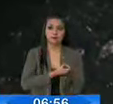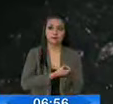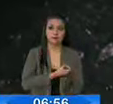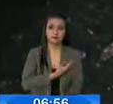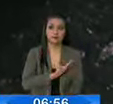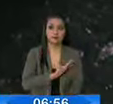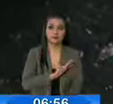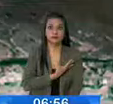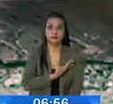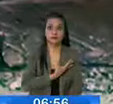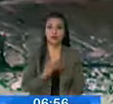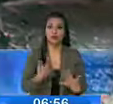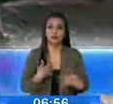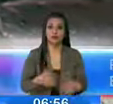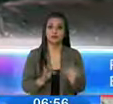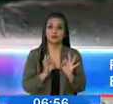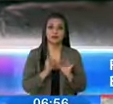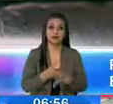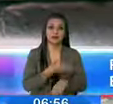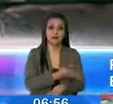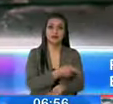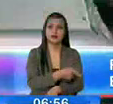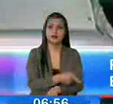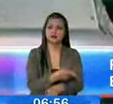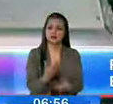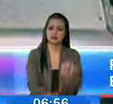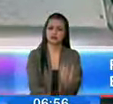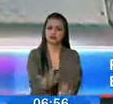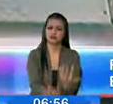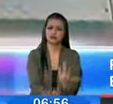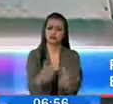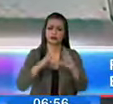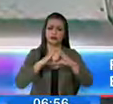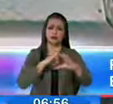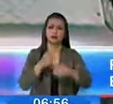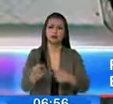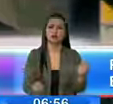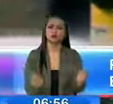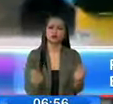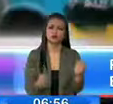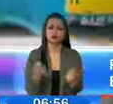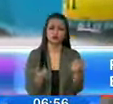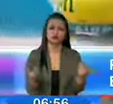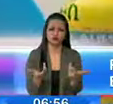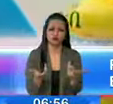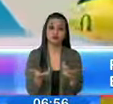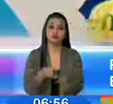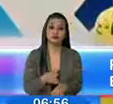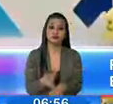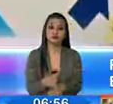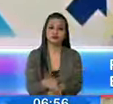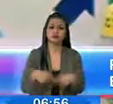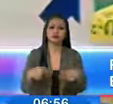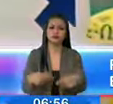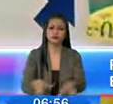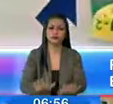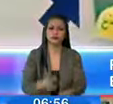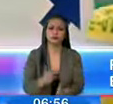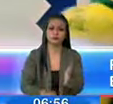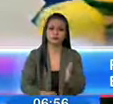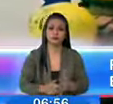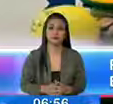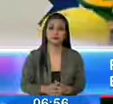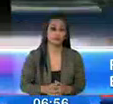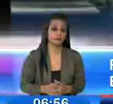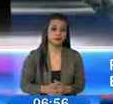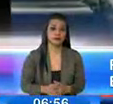cuerpo después de sentir que algo quemaba a la diestra del volante del bus que conduce a diario. Se empezó a salir humo,